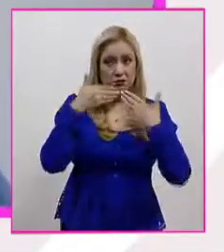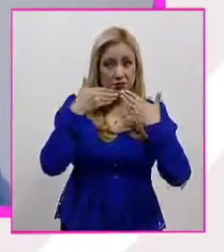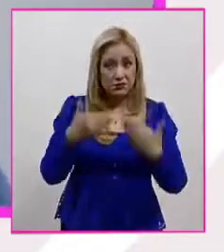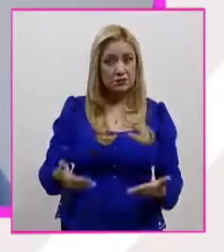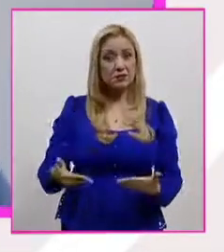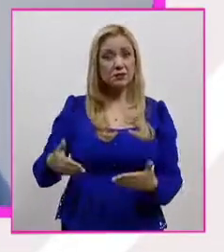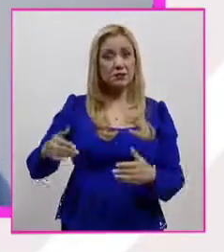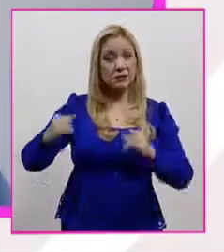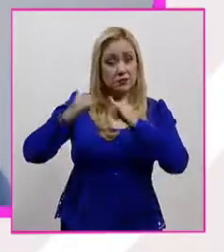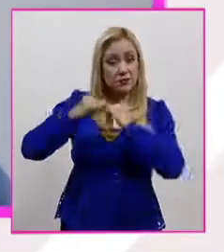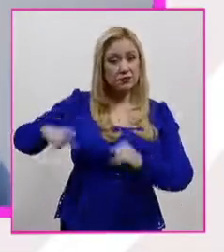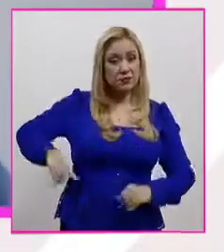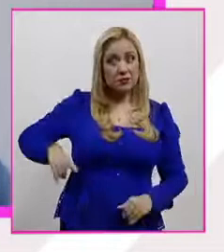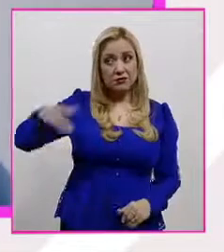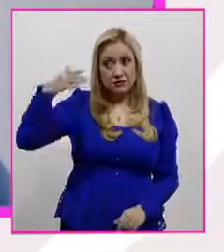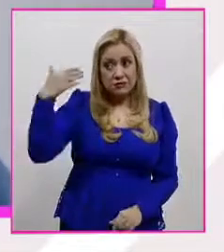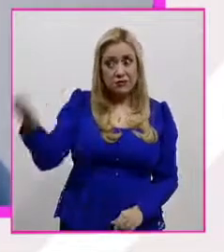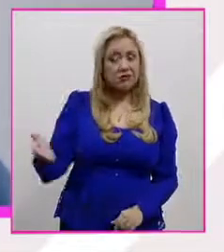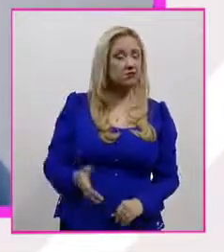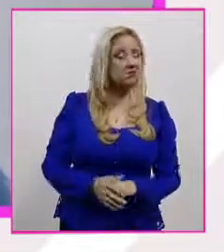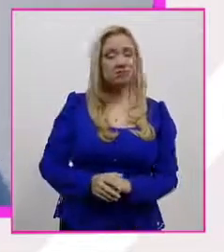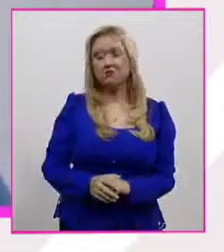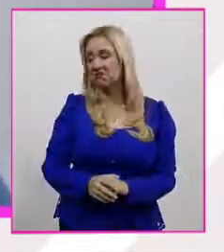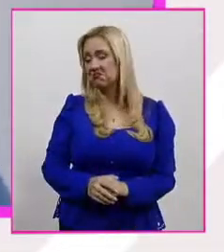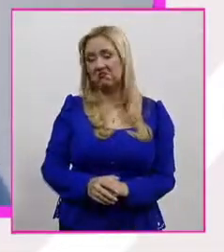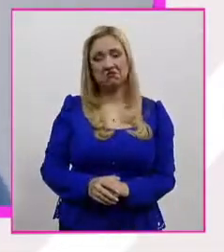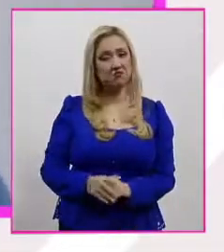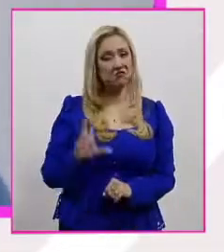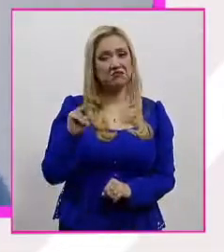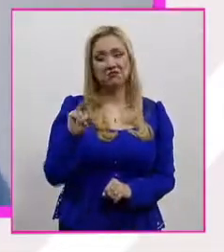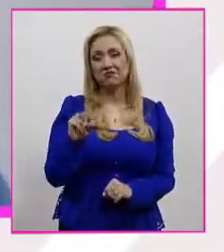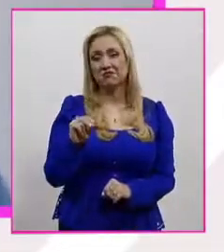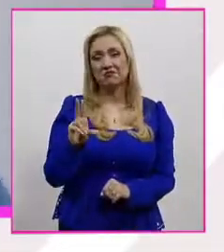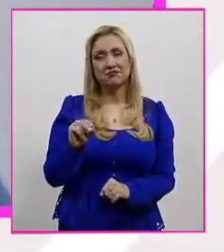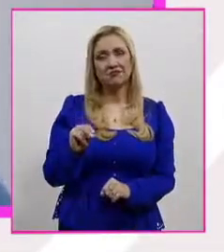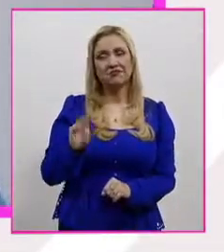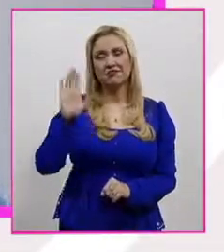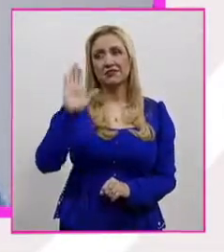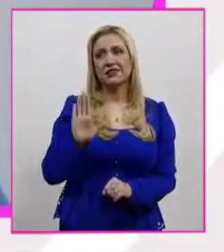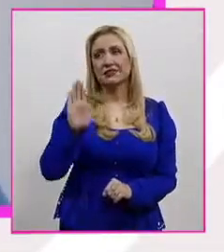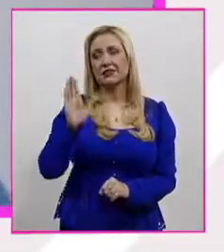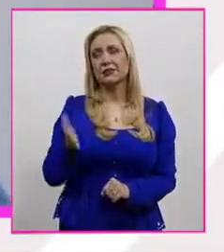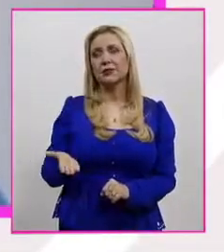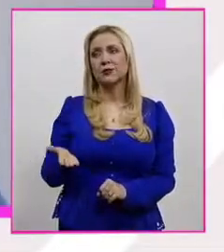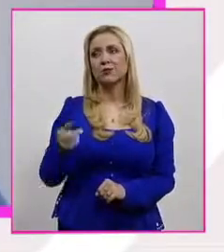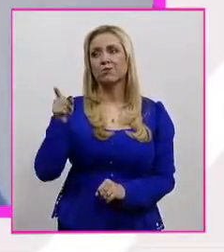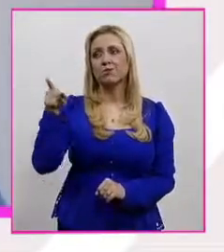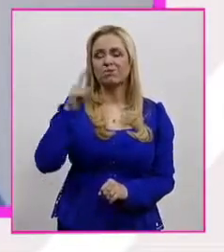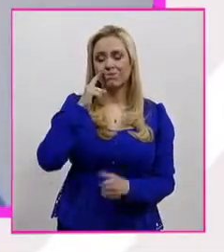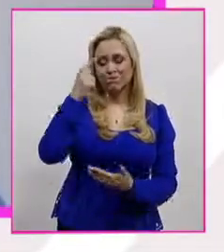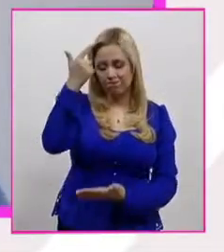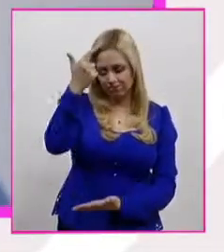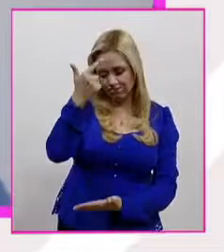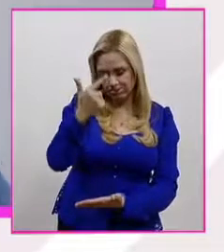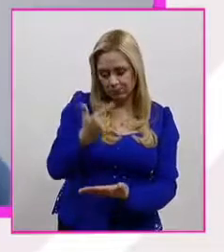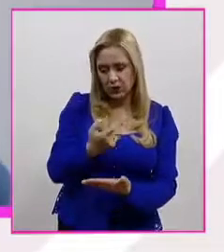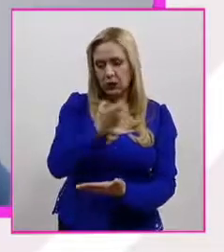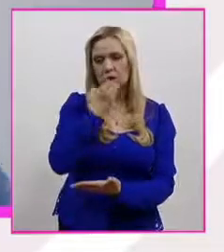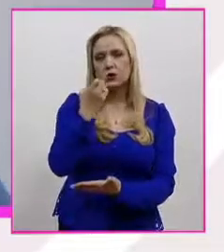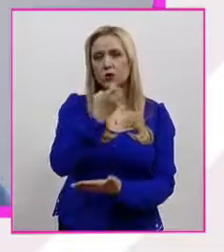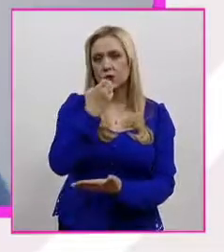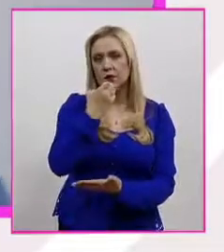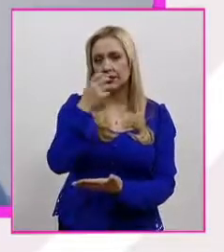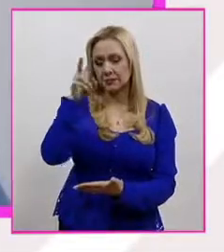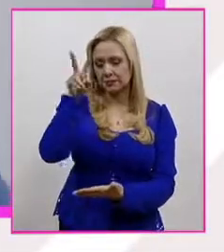sólida, ni se correlaciona en los distintos programas, ¿no? No siempre la podemos comparar. Los registros de las bases de datos de la Escuela es Nuestra y desde